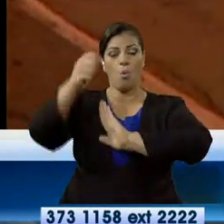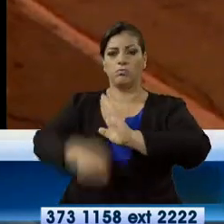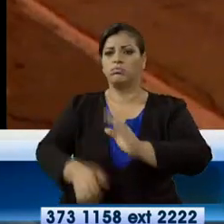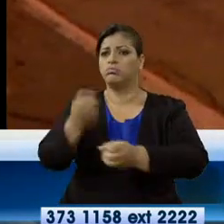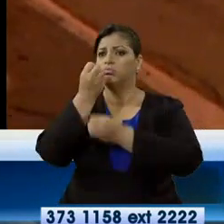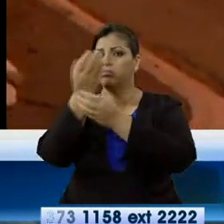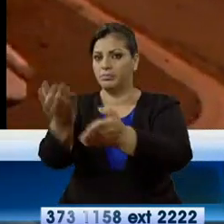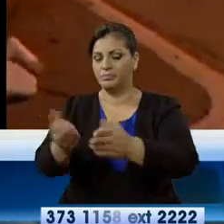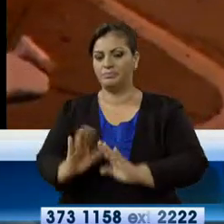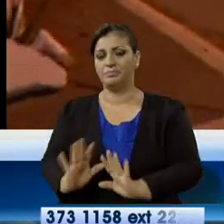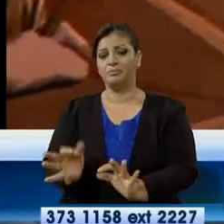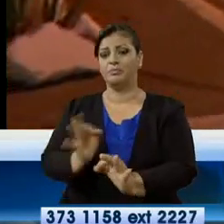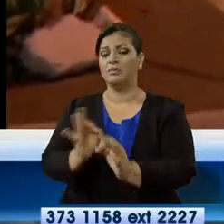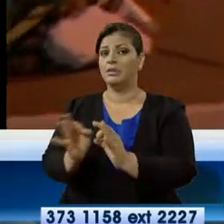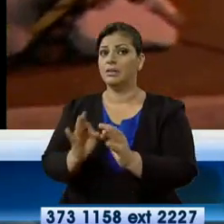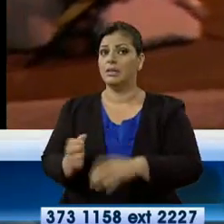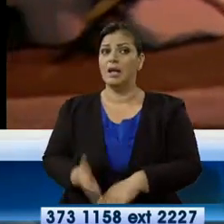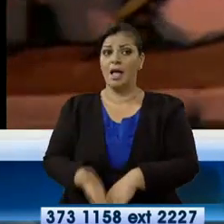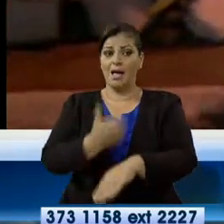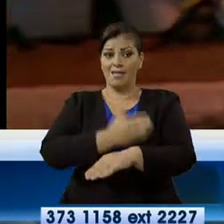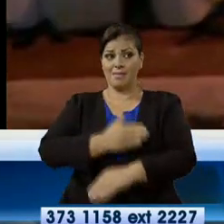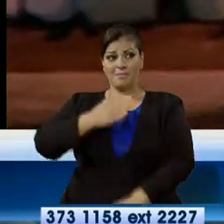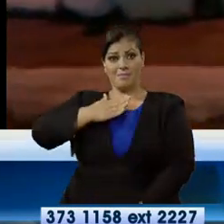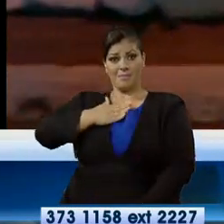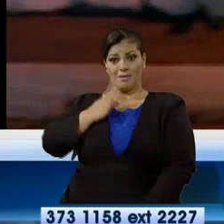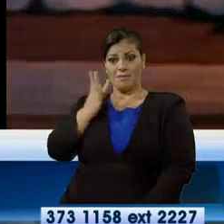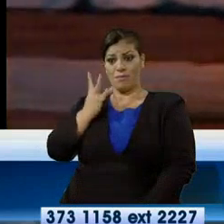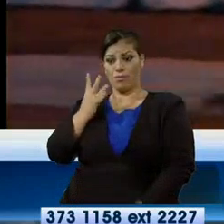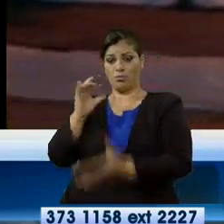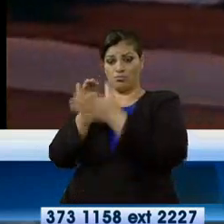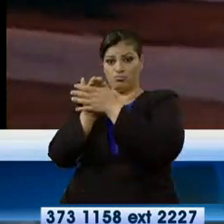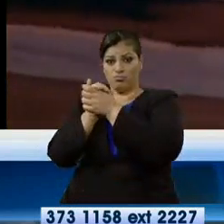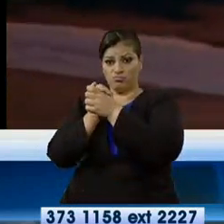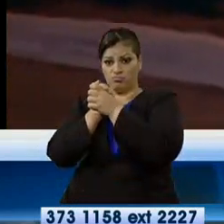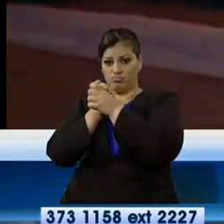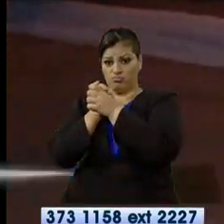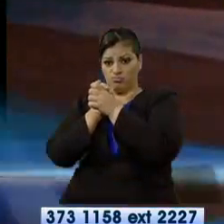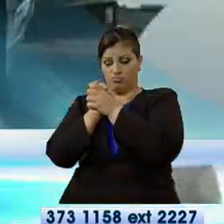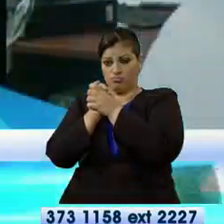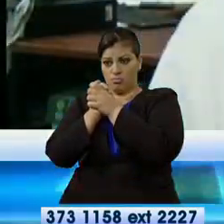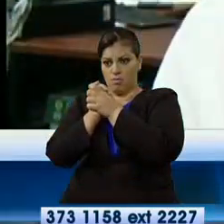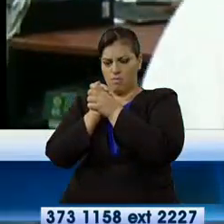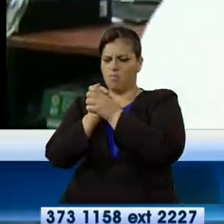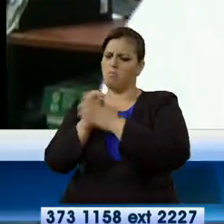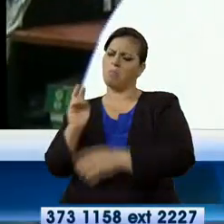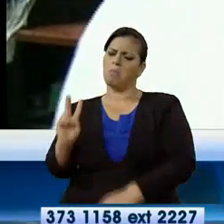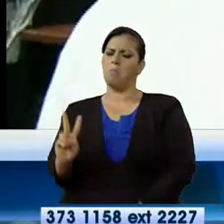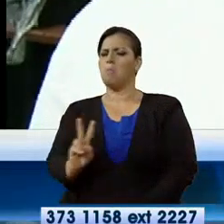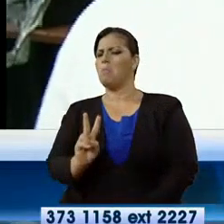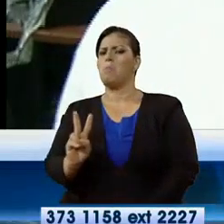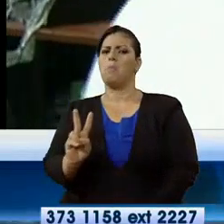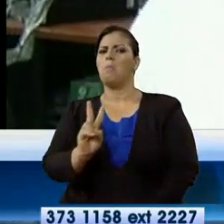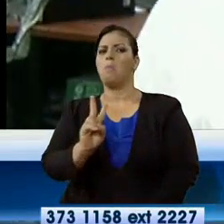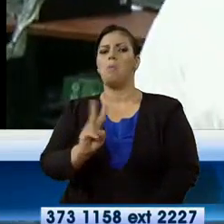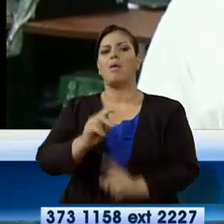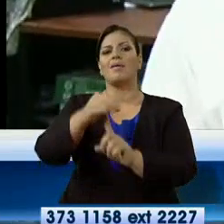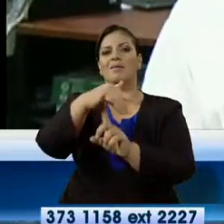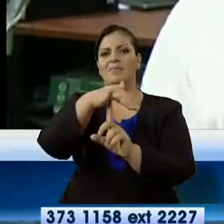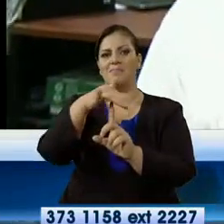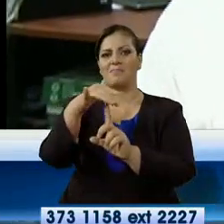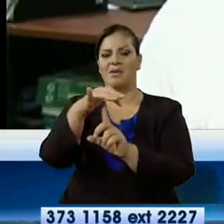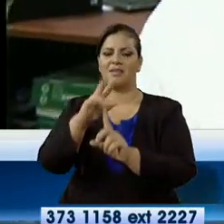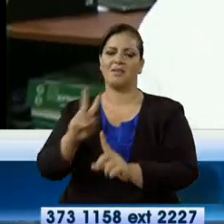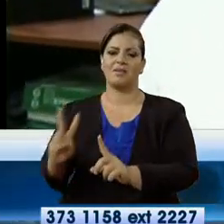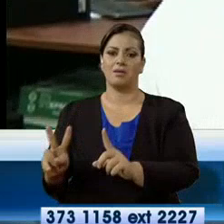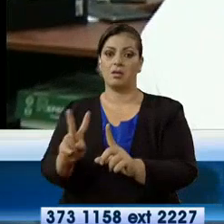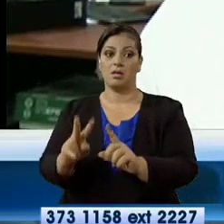junto con su esposa hasta que mantuvo una discusión con una de sus vecinas. Hay una chica que tiene ese perro y siempre lo lleva